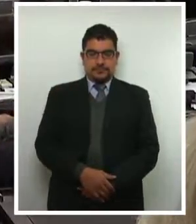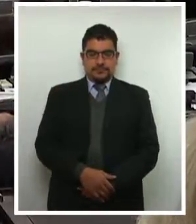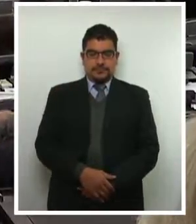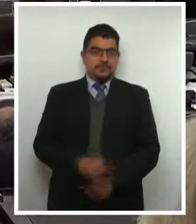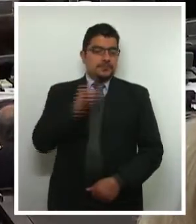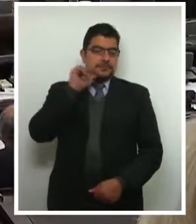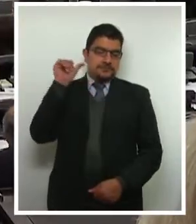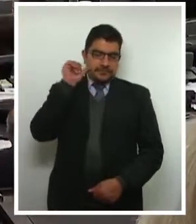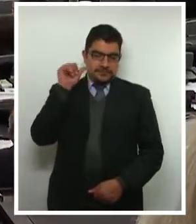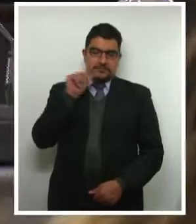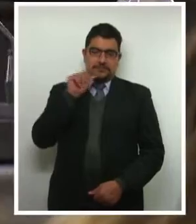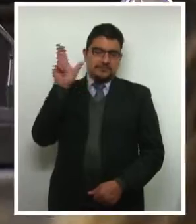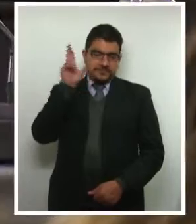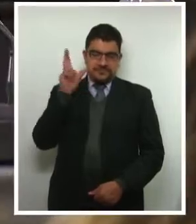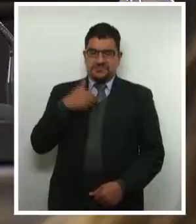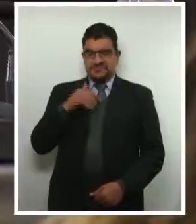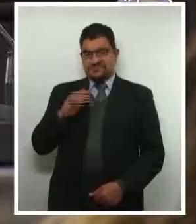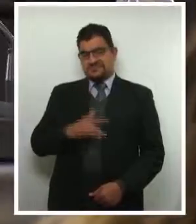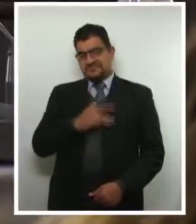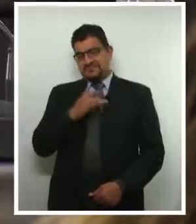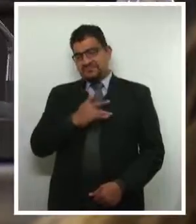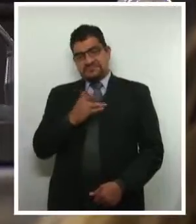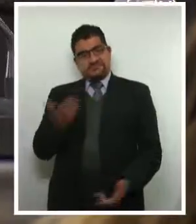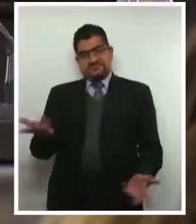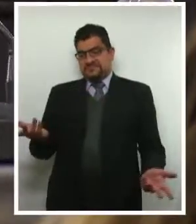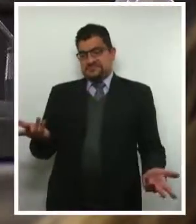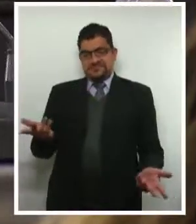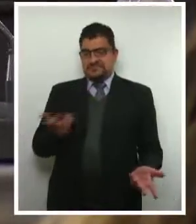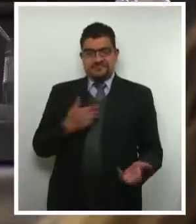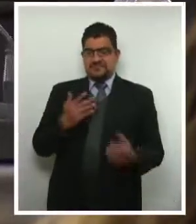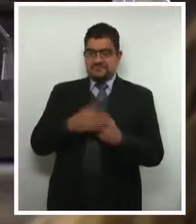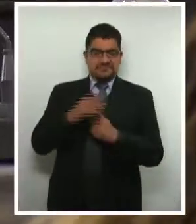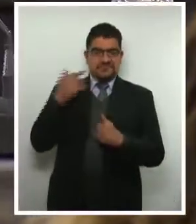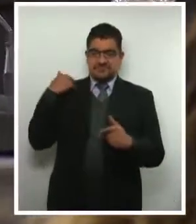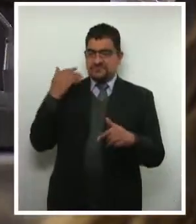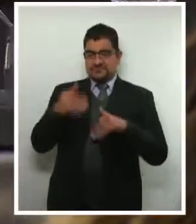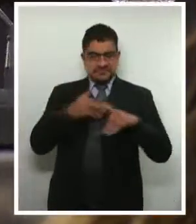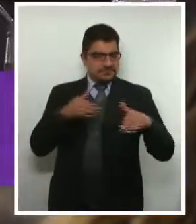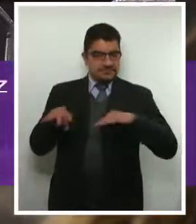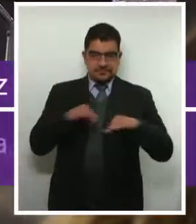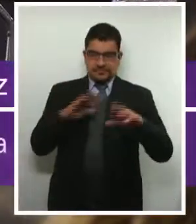Ayer o antier, no recuerdo ya por el tráfago del trabajo,